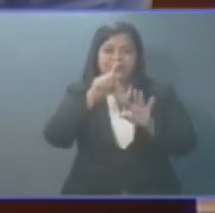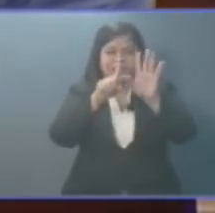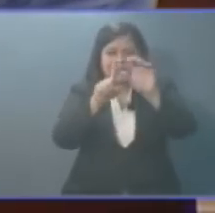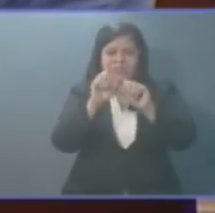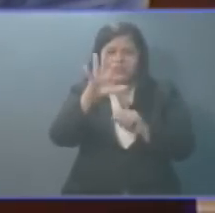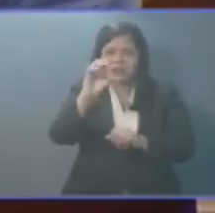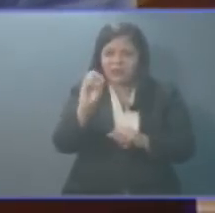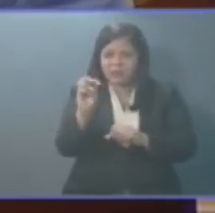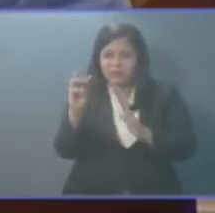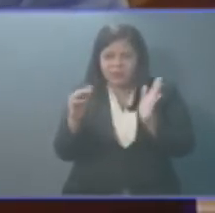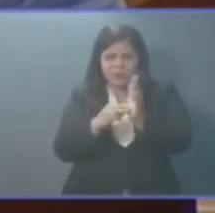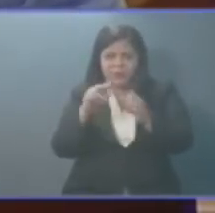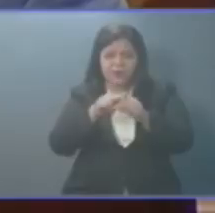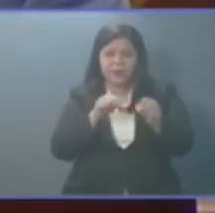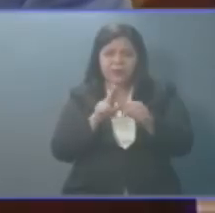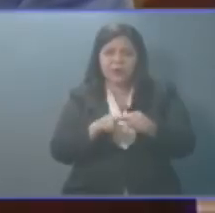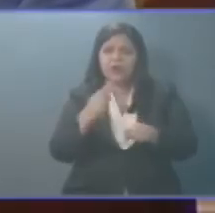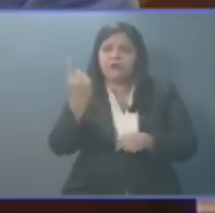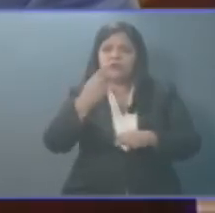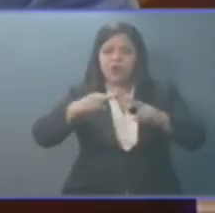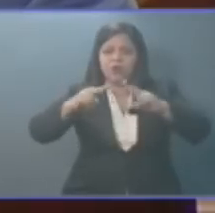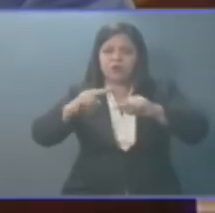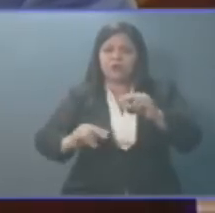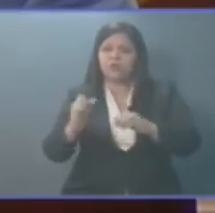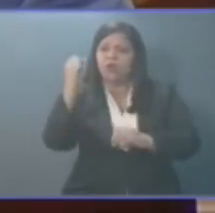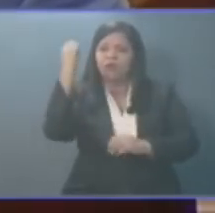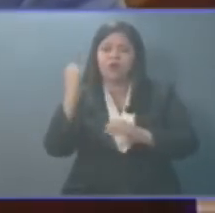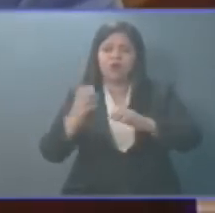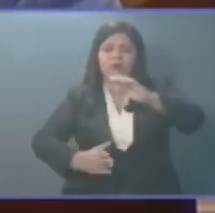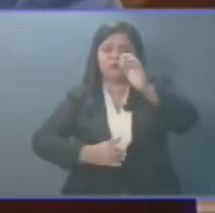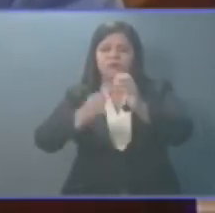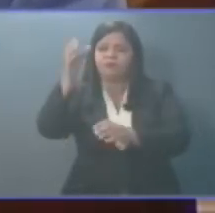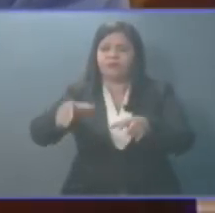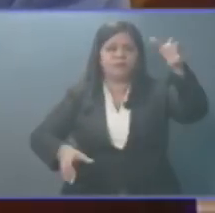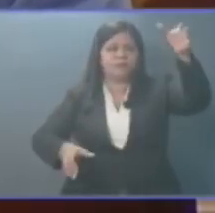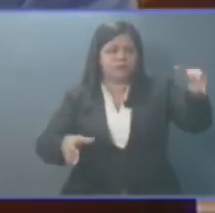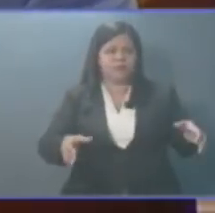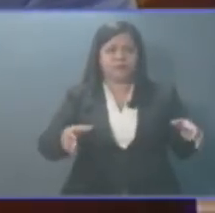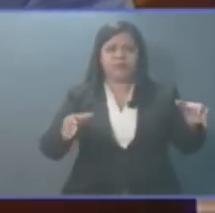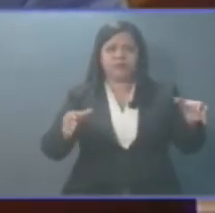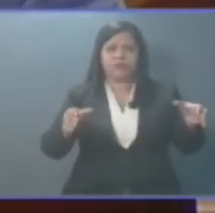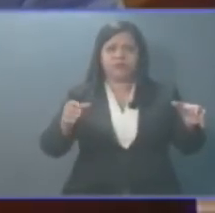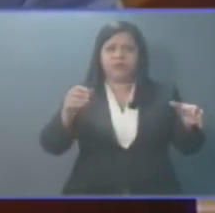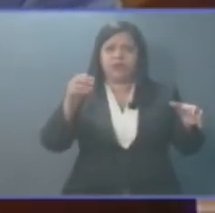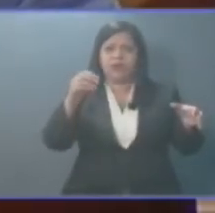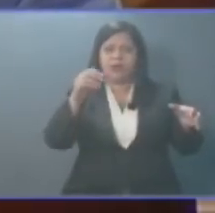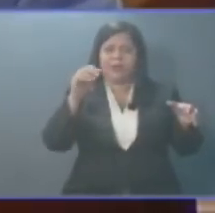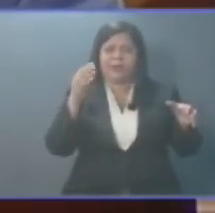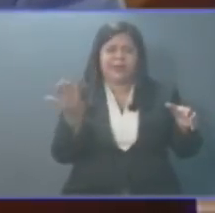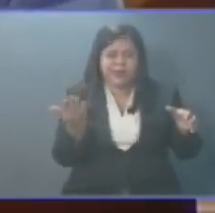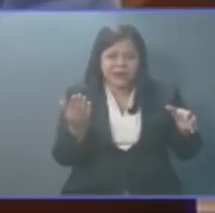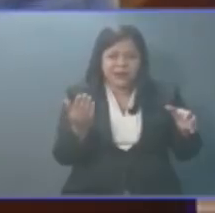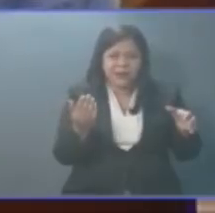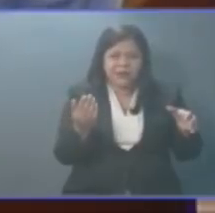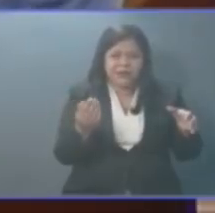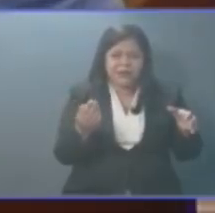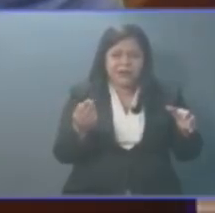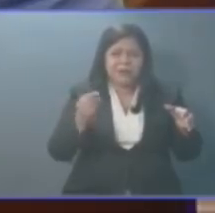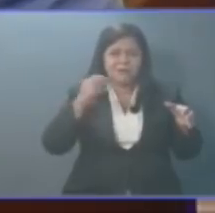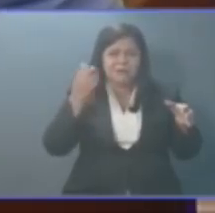$650,000 en construir dos estribos para un puente de 45 metros, menos de la mitad del puente María